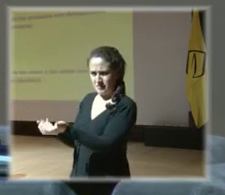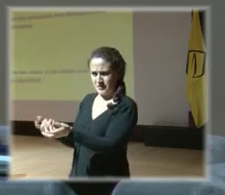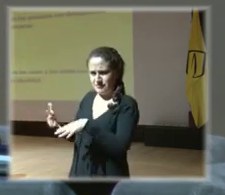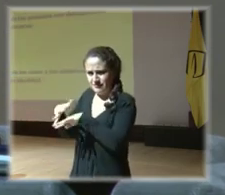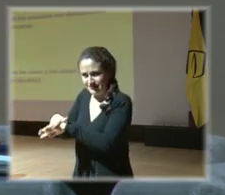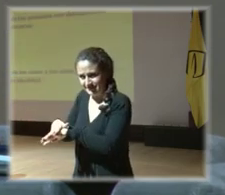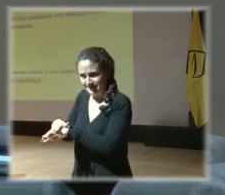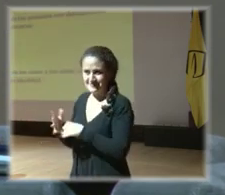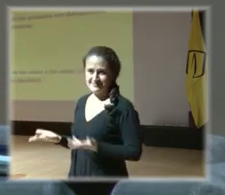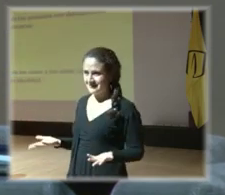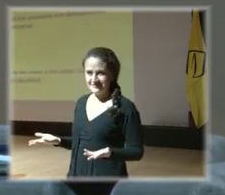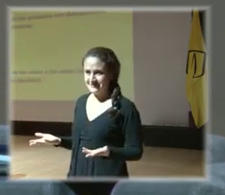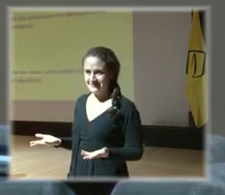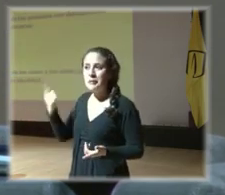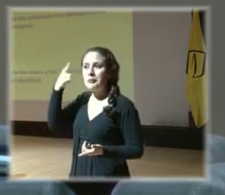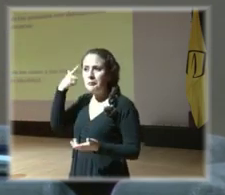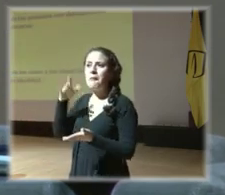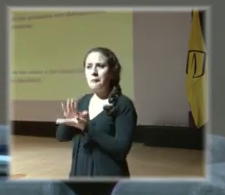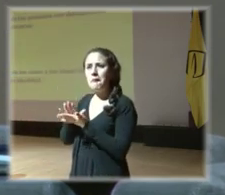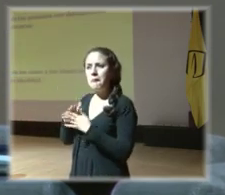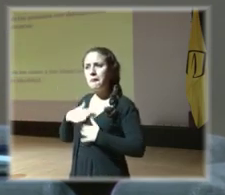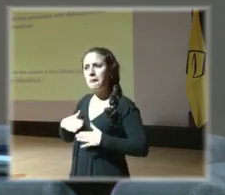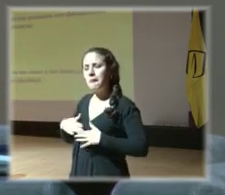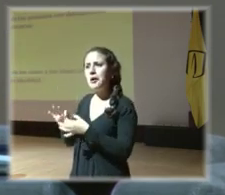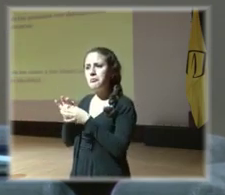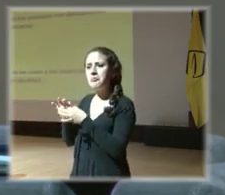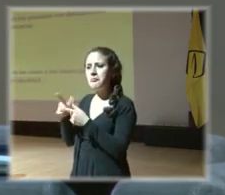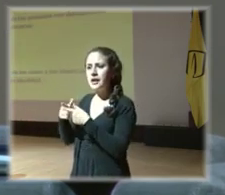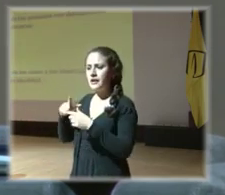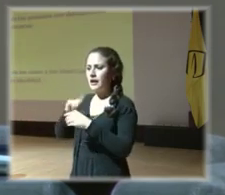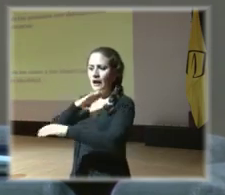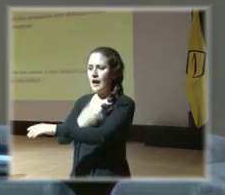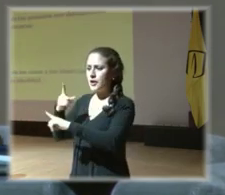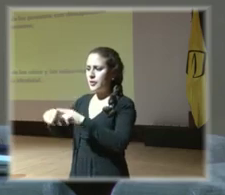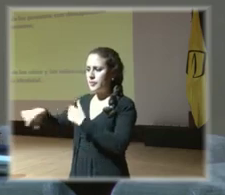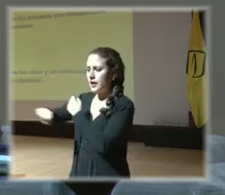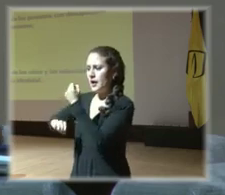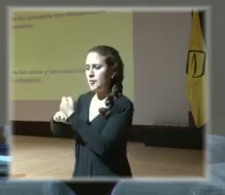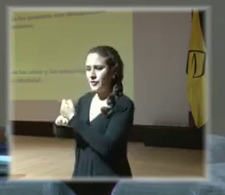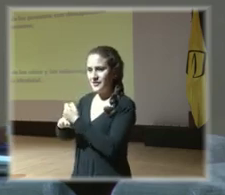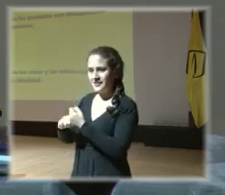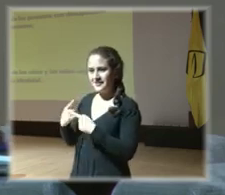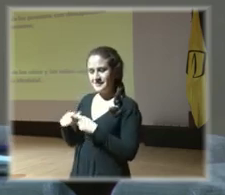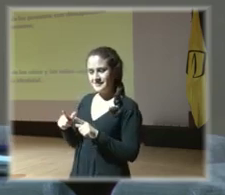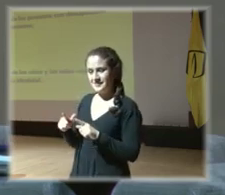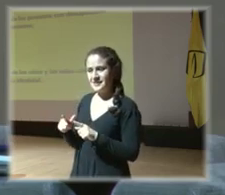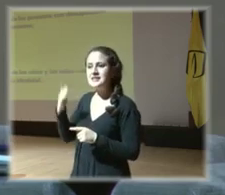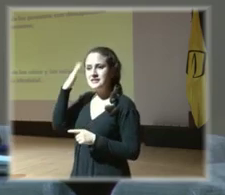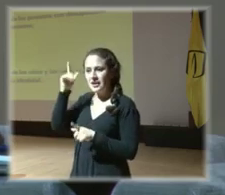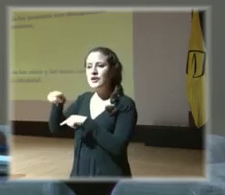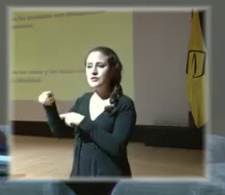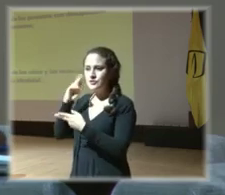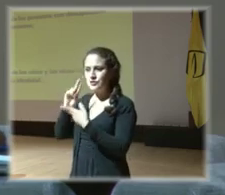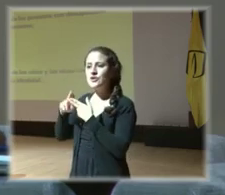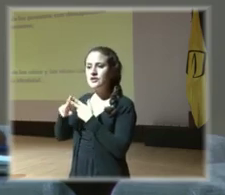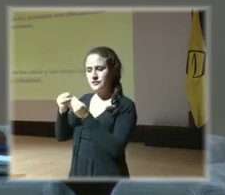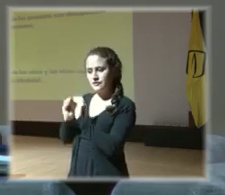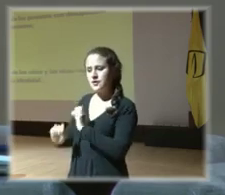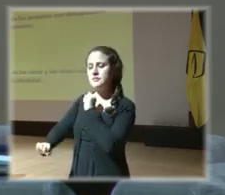Conviven, aparentemente pacíficamente, para aquellas personas que tienen acceso a recursos, que conocen los mecanismos de